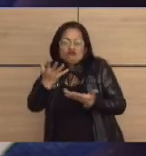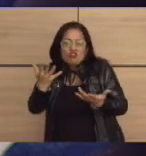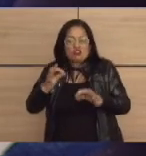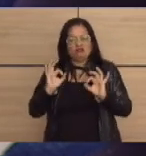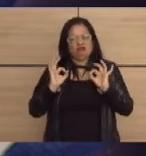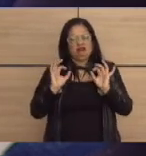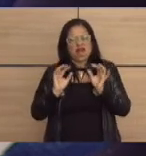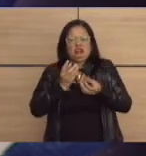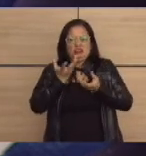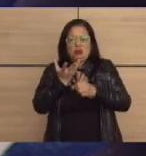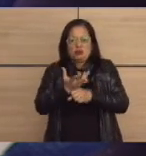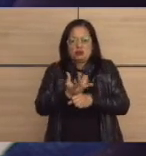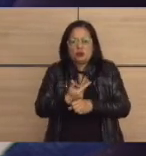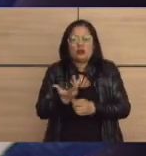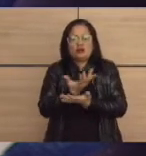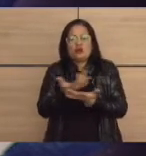Entonces,